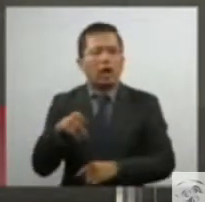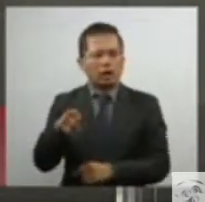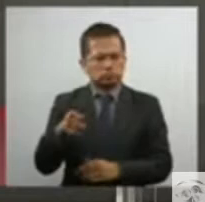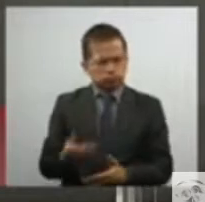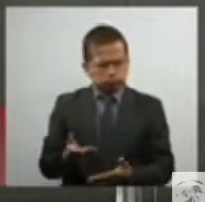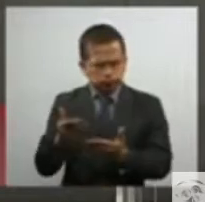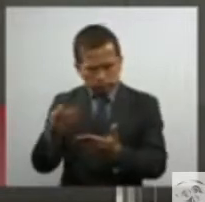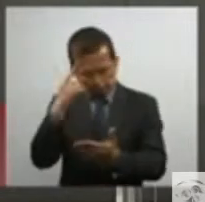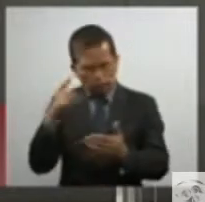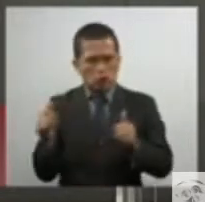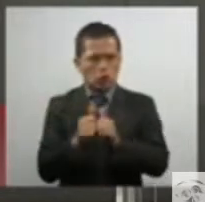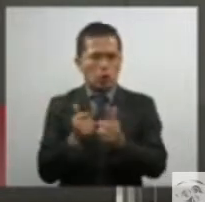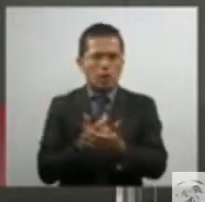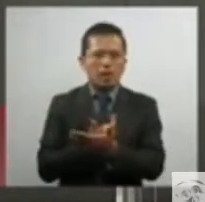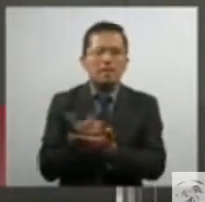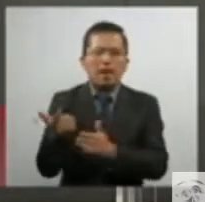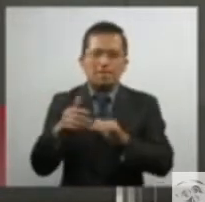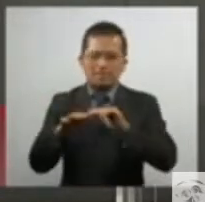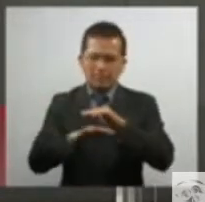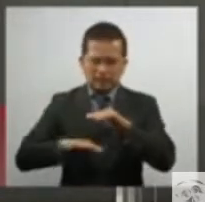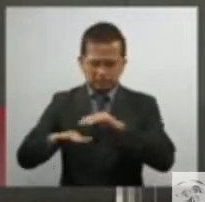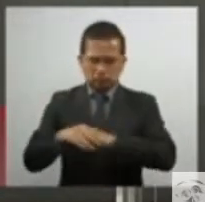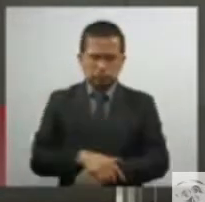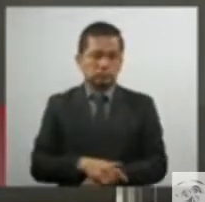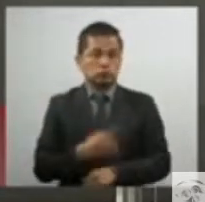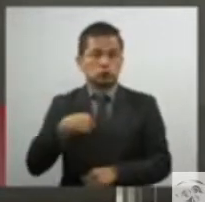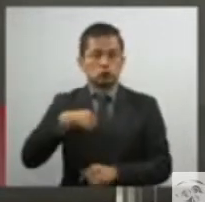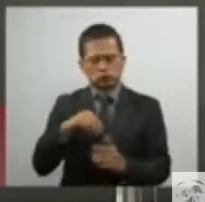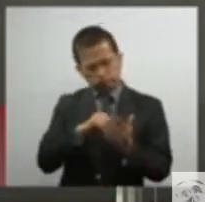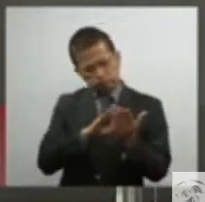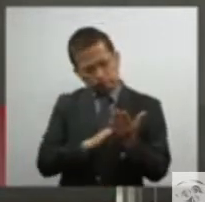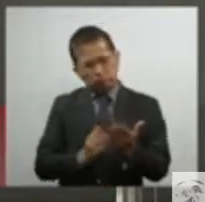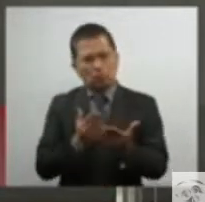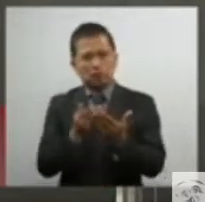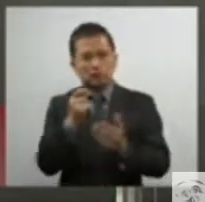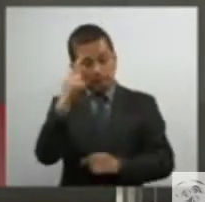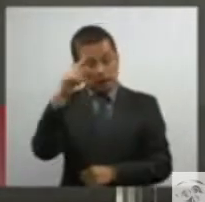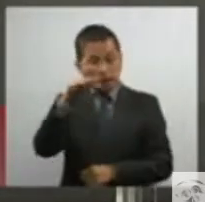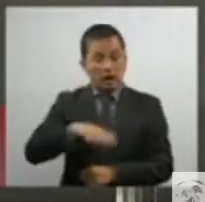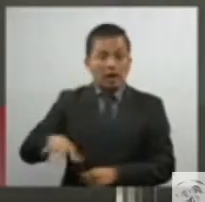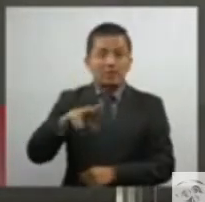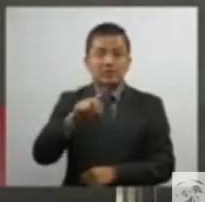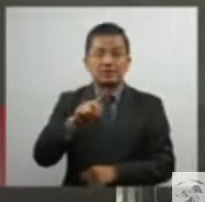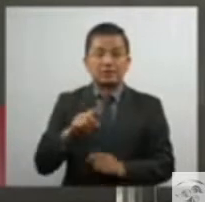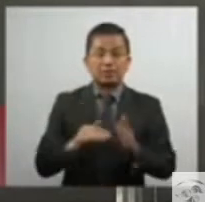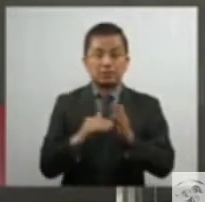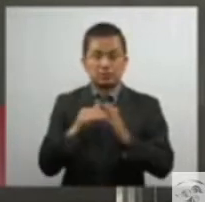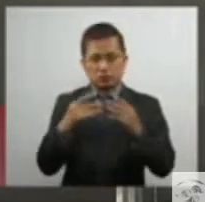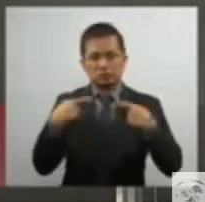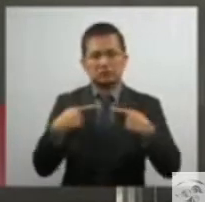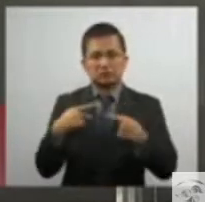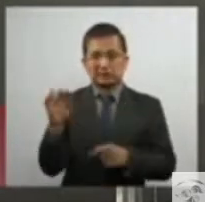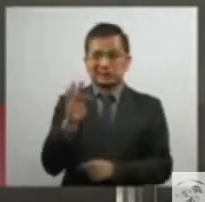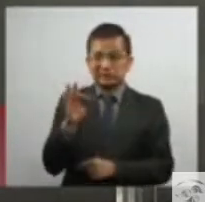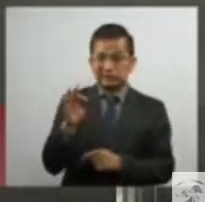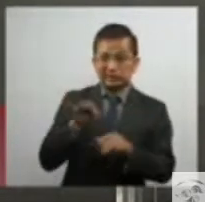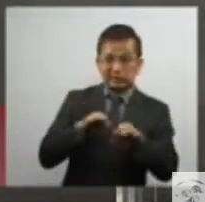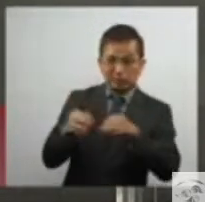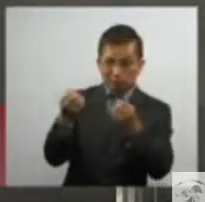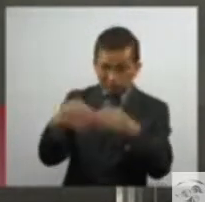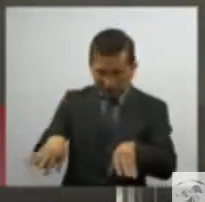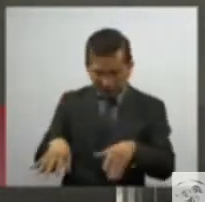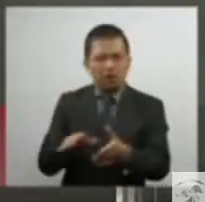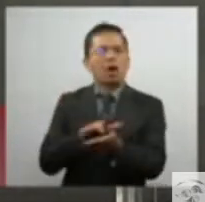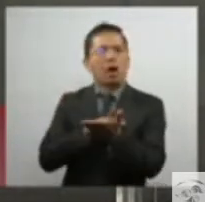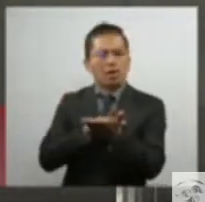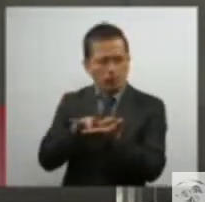planteamos desde abril para un universo de 30 millones de personas que potencialmente podían perder su trabajo. Además de ser